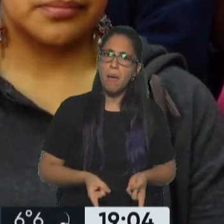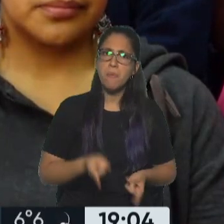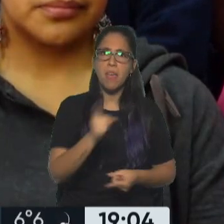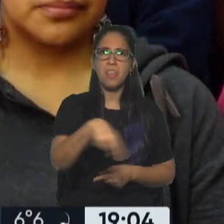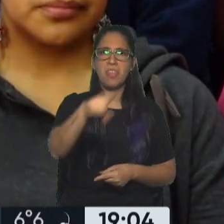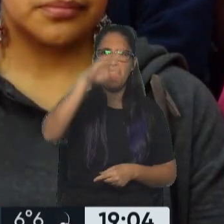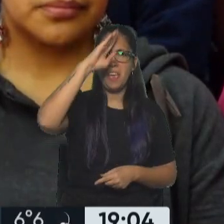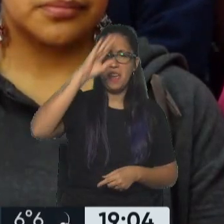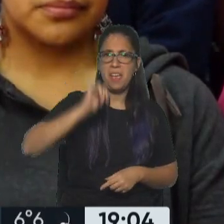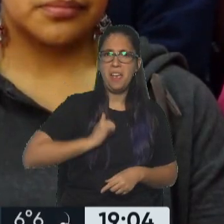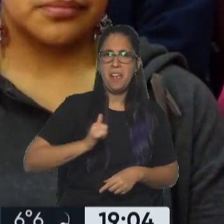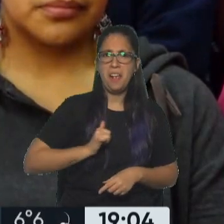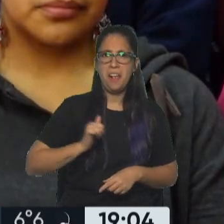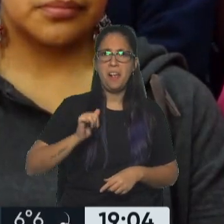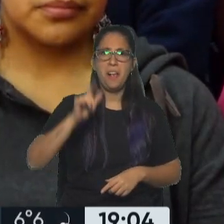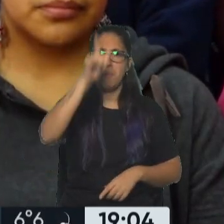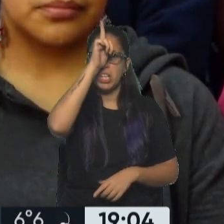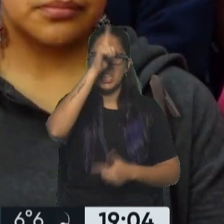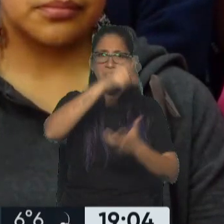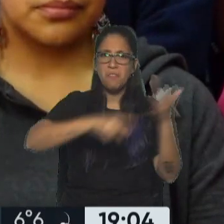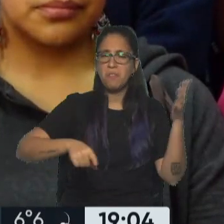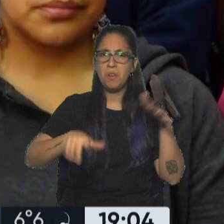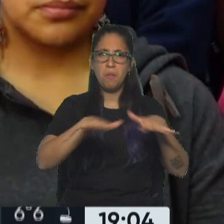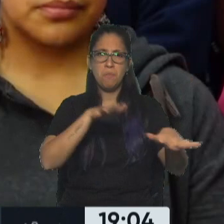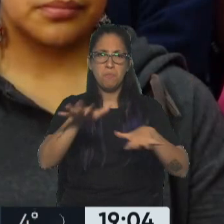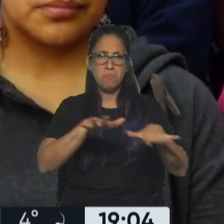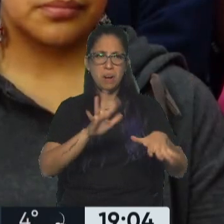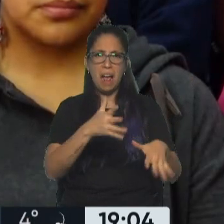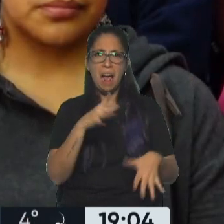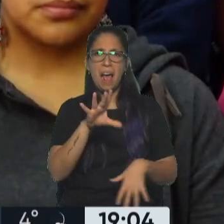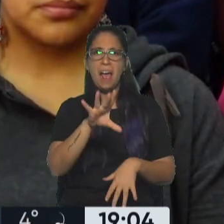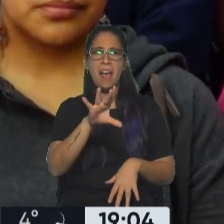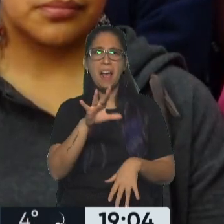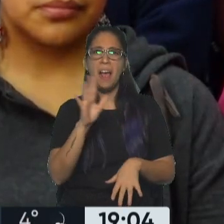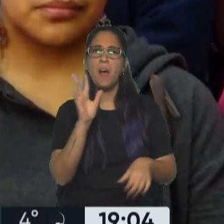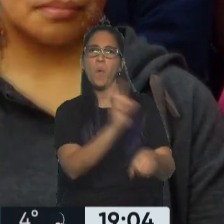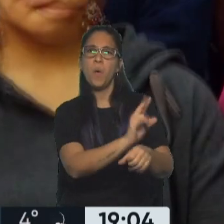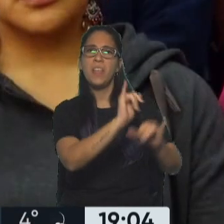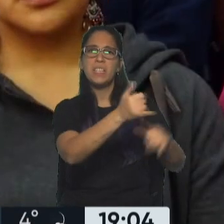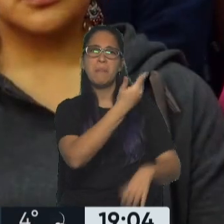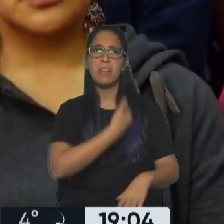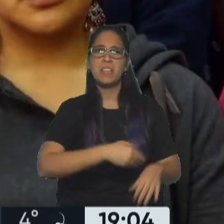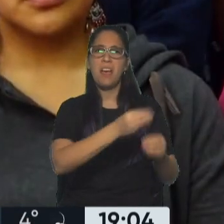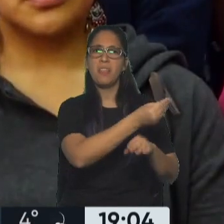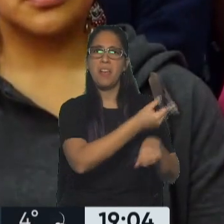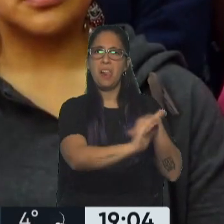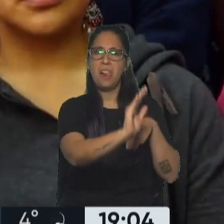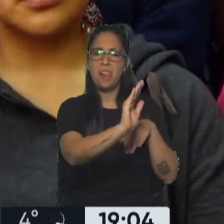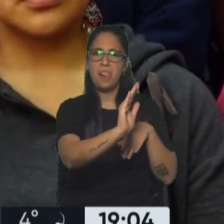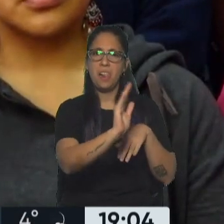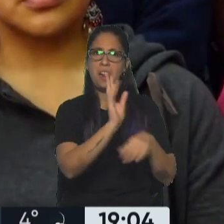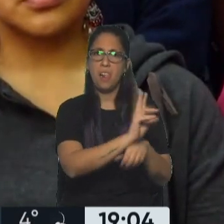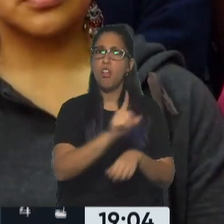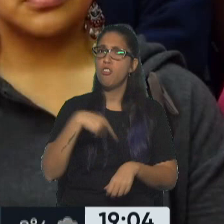de la fuerza pública en este momento, que elige respaldar a un presidente caído. Le responsabilizamos a